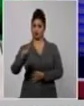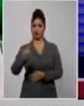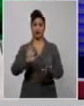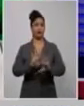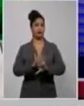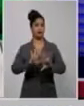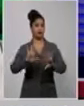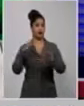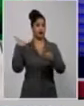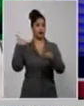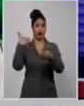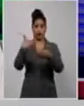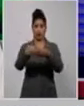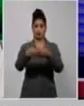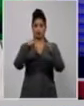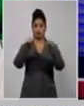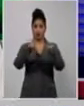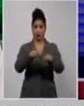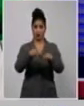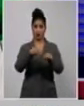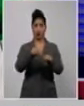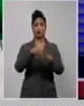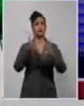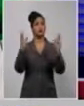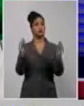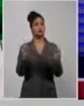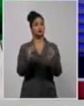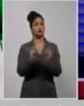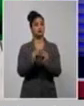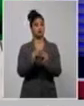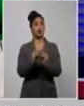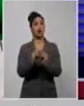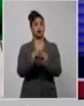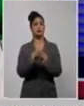comportamiento, pues se acumulan un total de